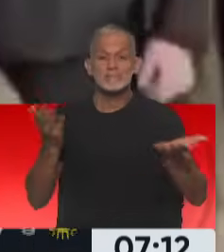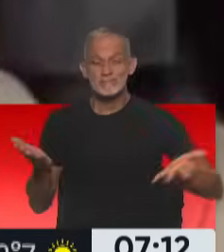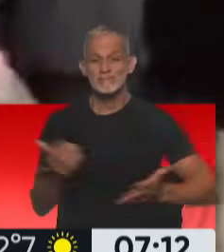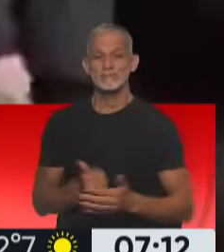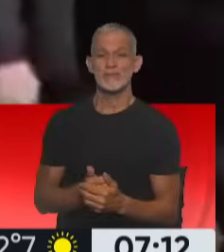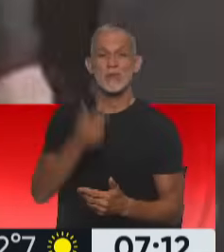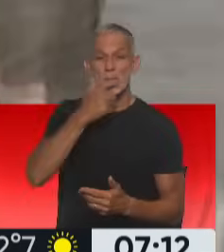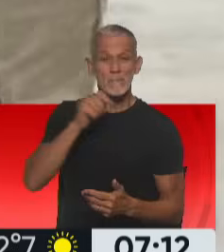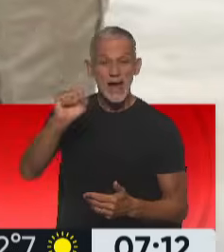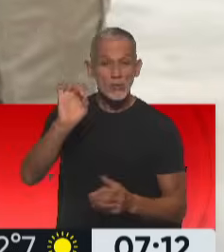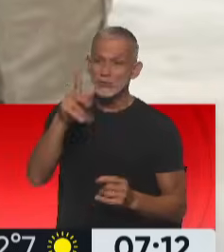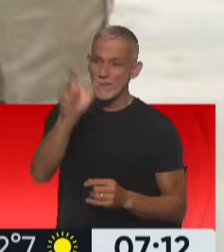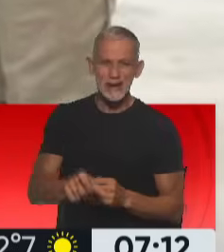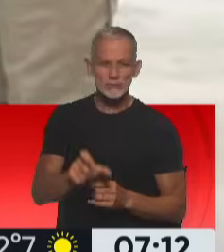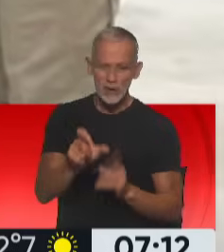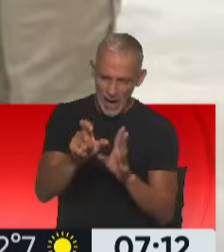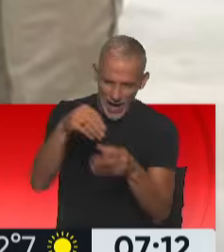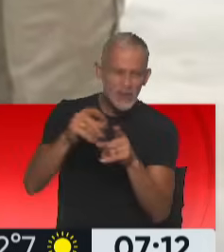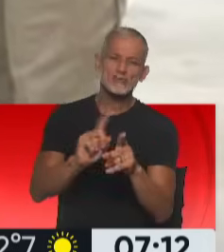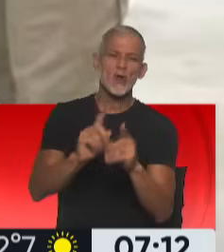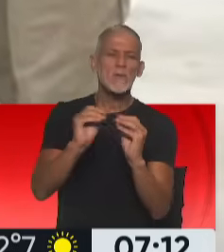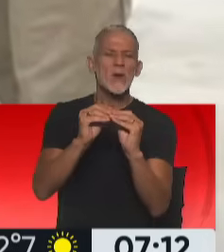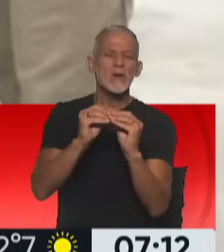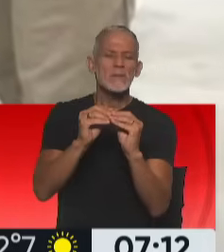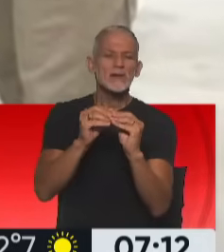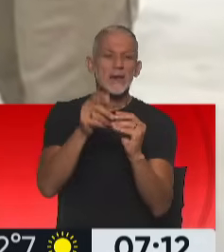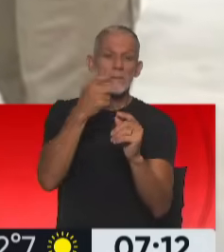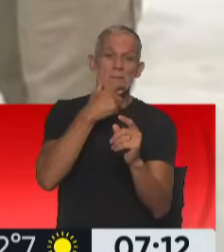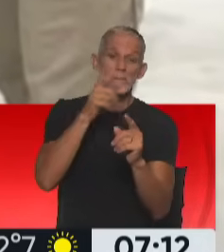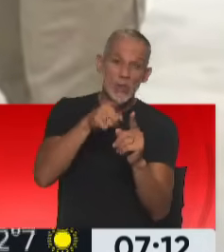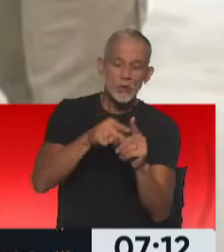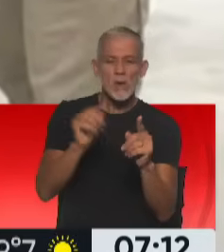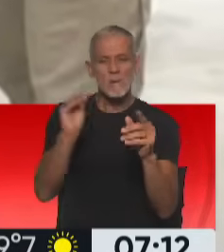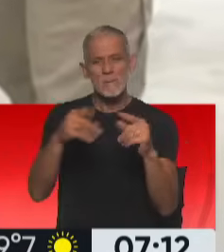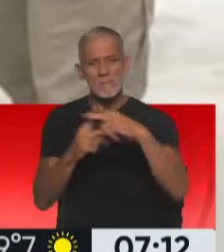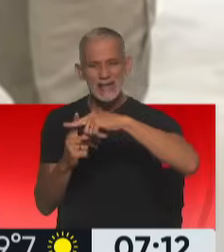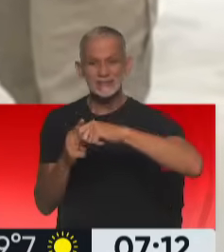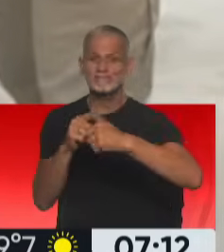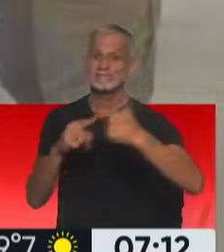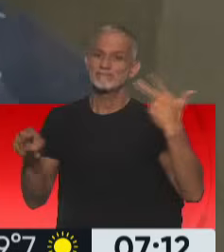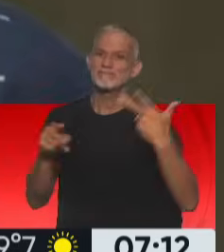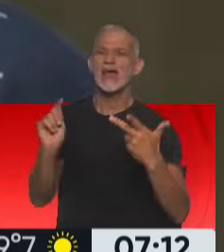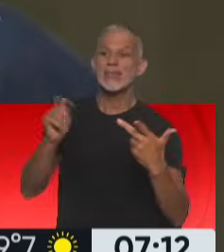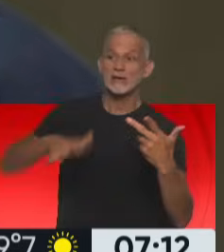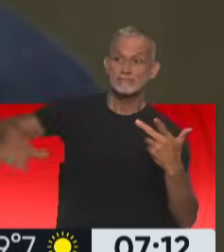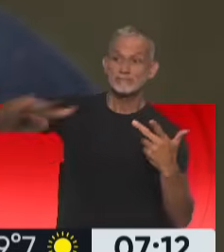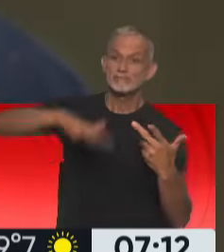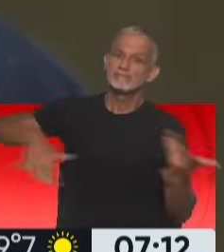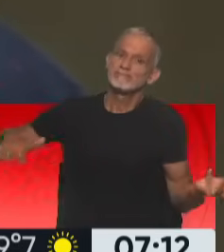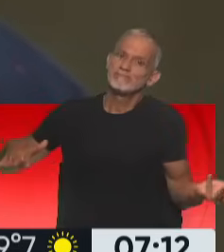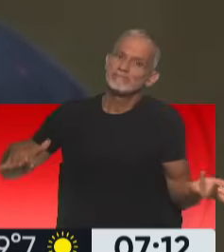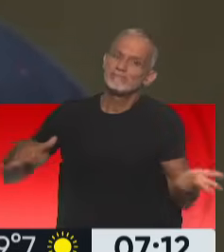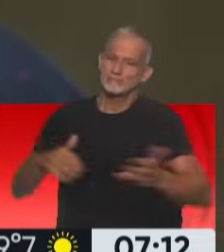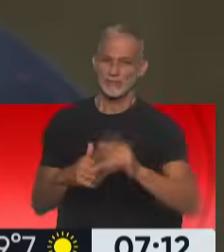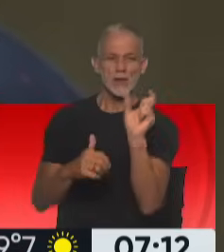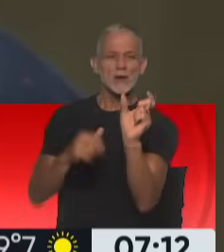solo Maduro. El tema no está en Maduro, el problema es Maduro y 3 puntos suspensivos. Sacamos la